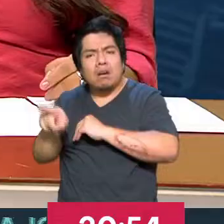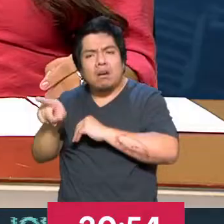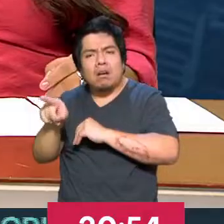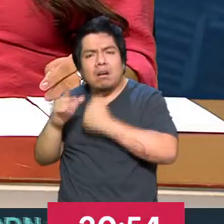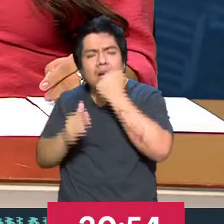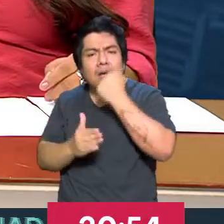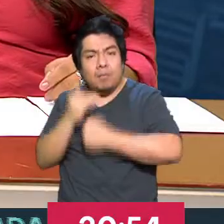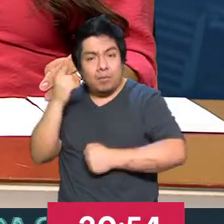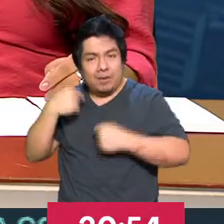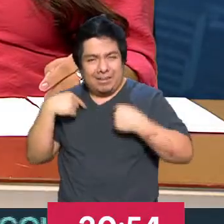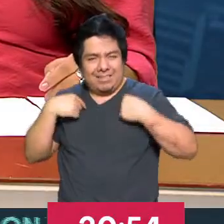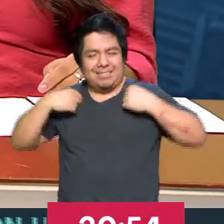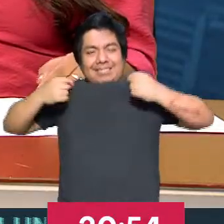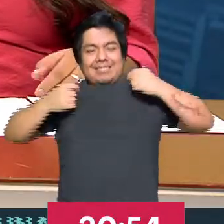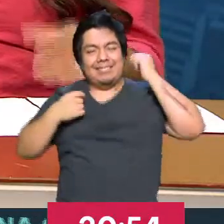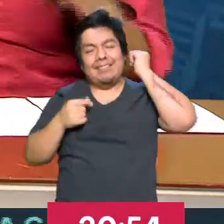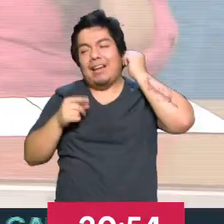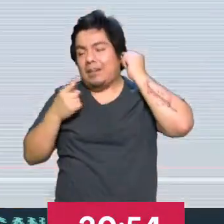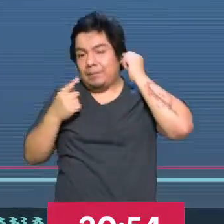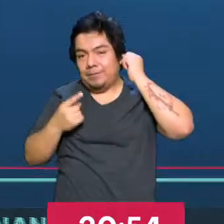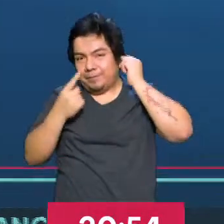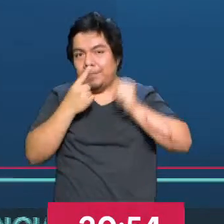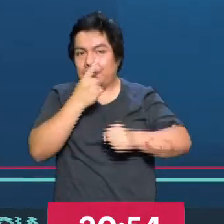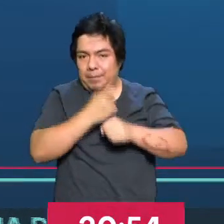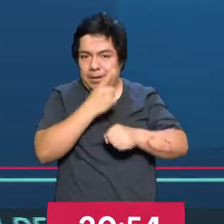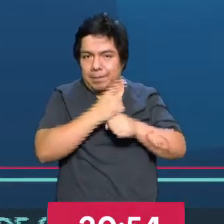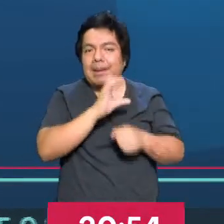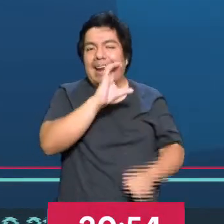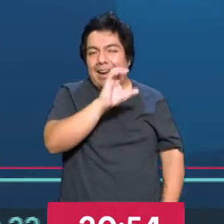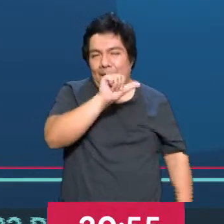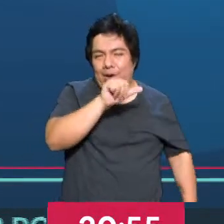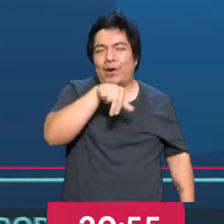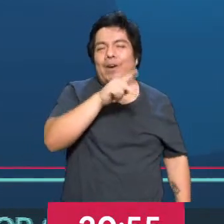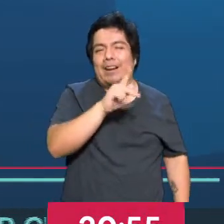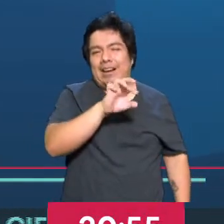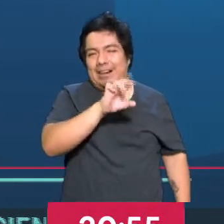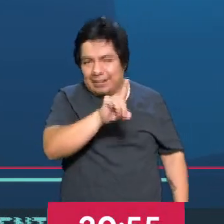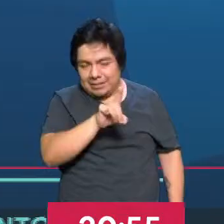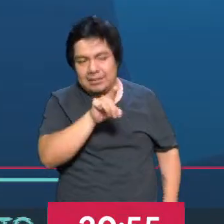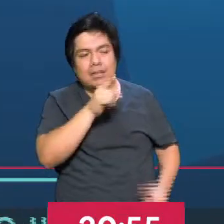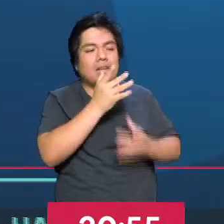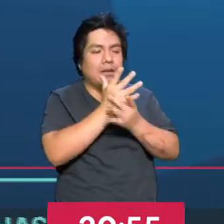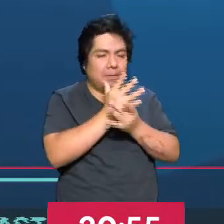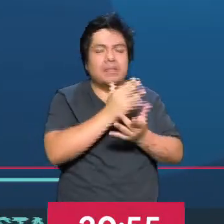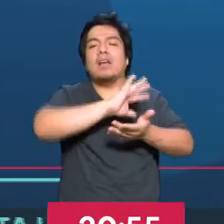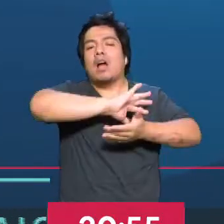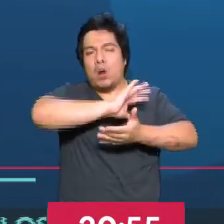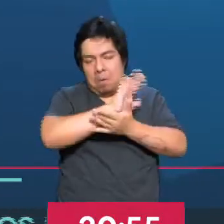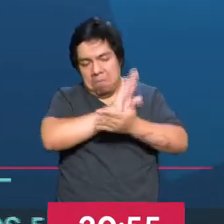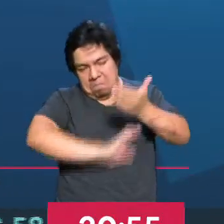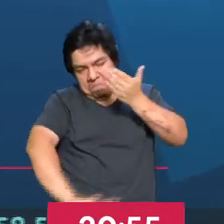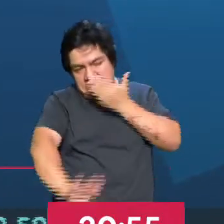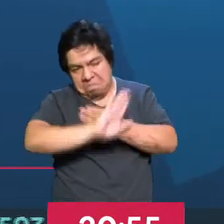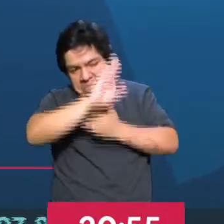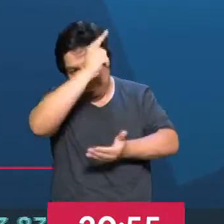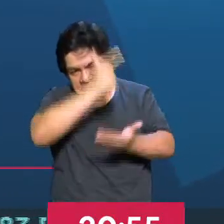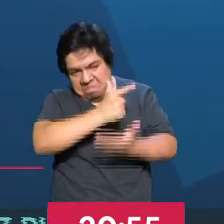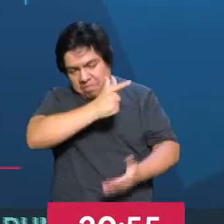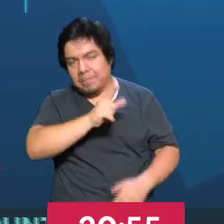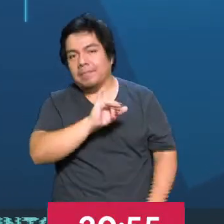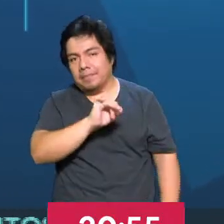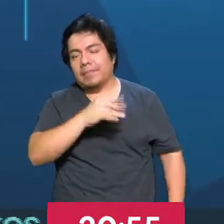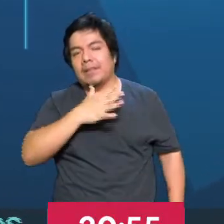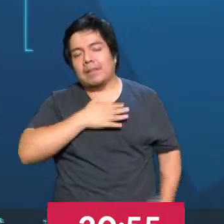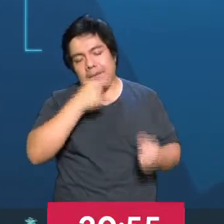cuando intento vincular, bueno, primero vas a CONAPRED. Primero voy a CONAPRED, determinan discriminación agravada. Ahí, bueno,